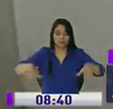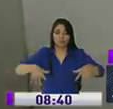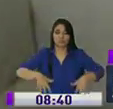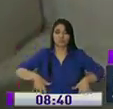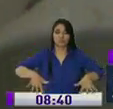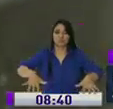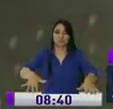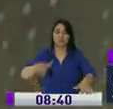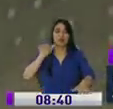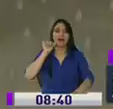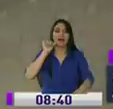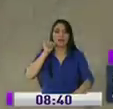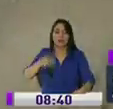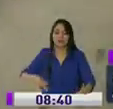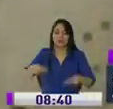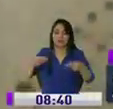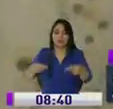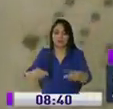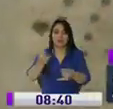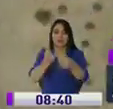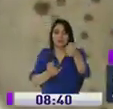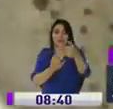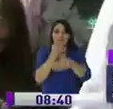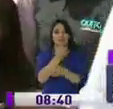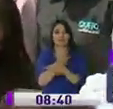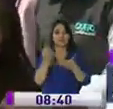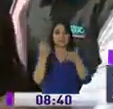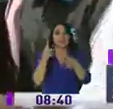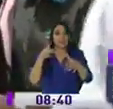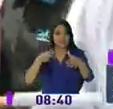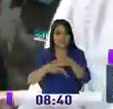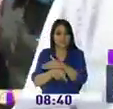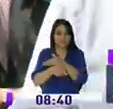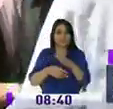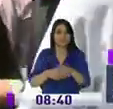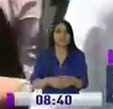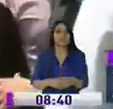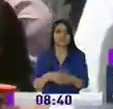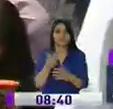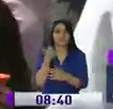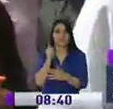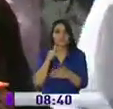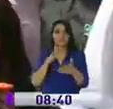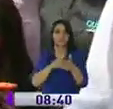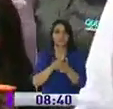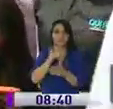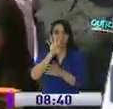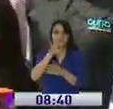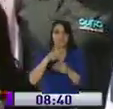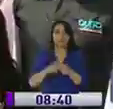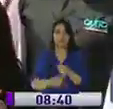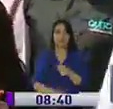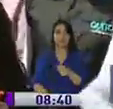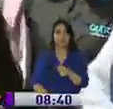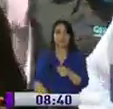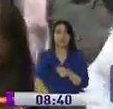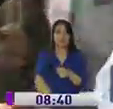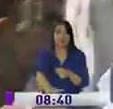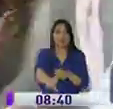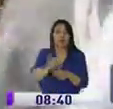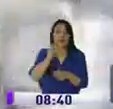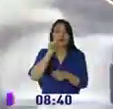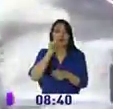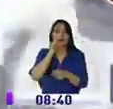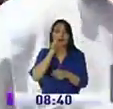que fue entregado a los moradores este fin de semana. Entregado 10.4 kilómetros de tubería de agua potable,